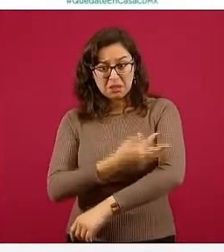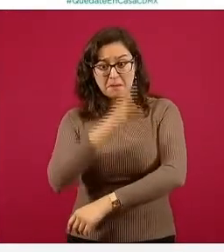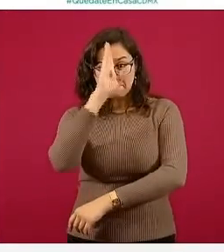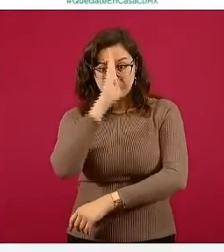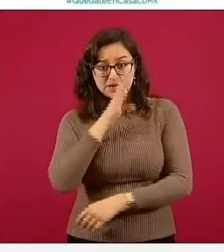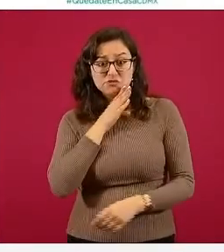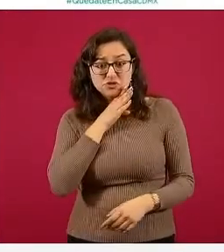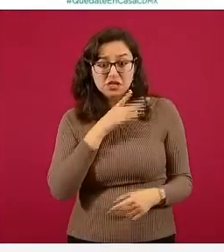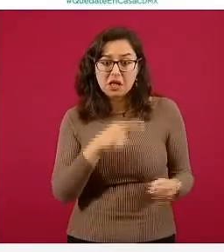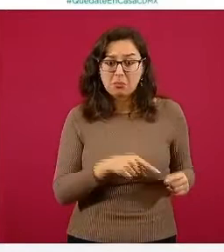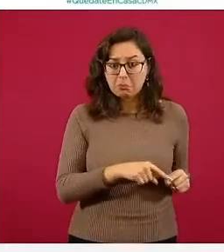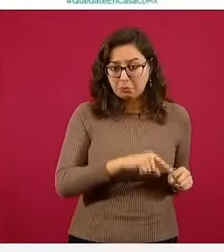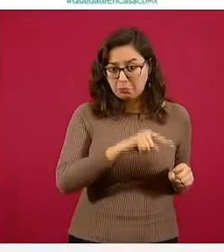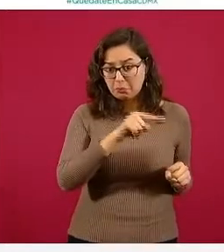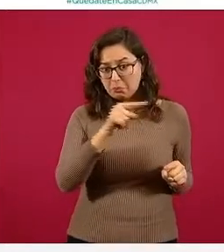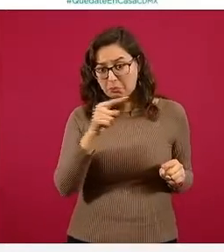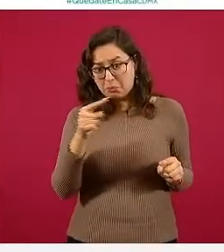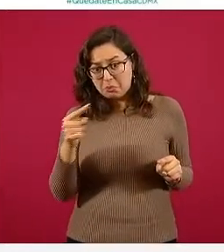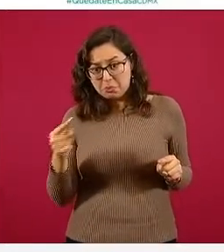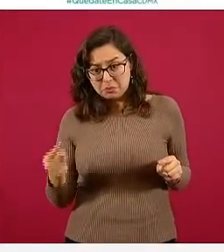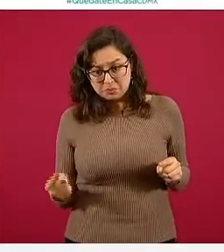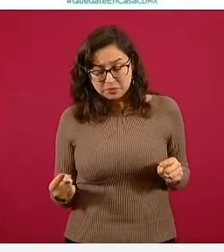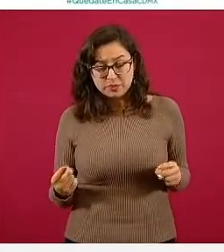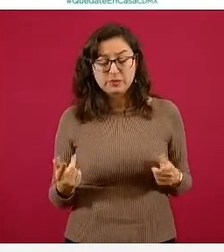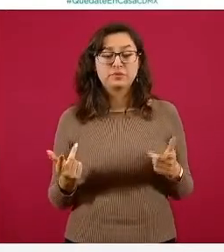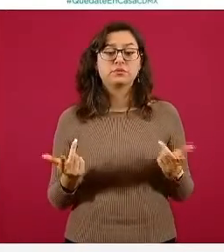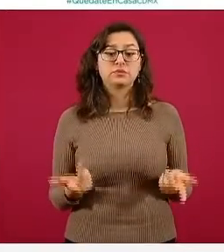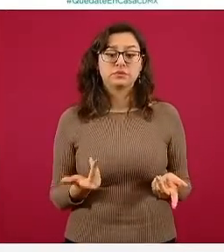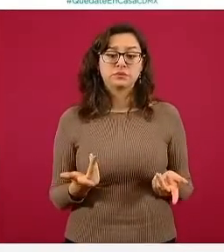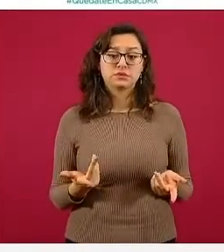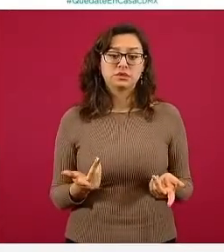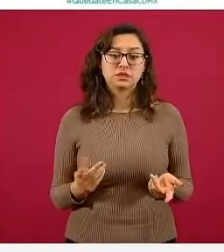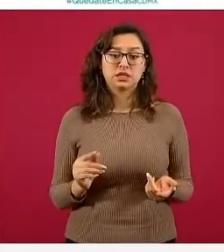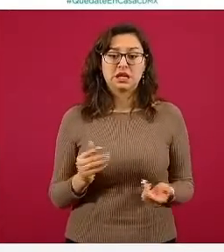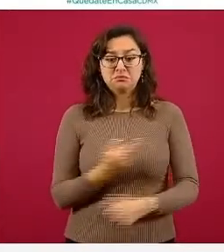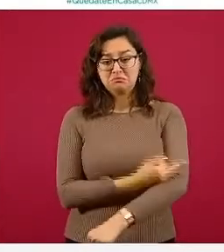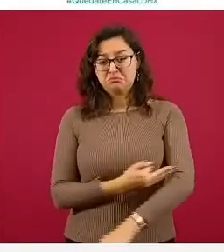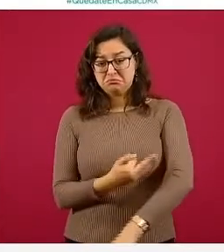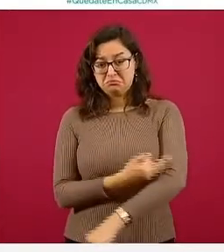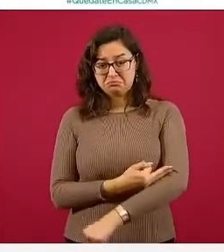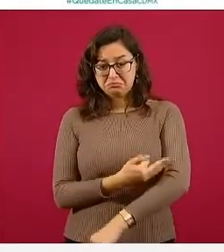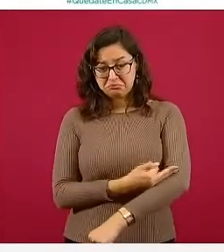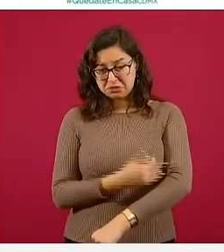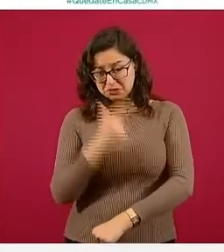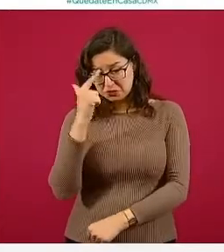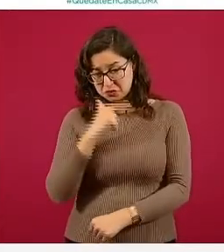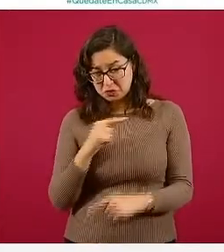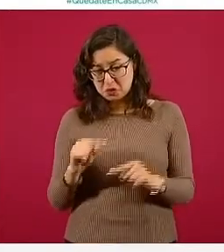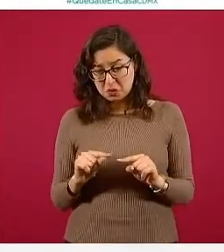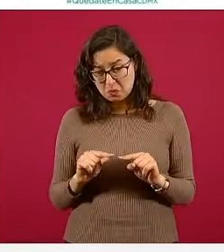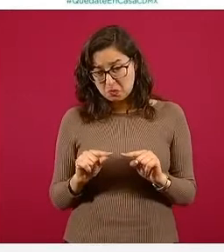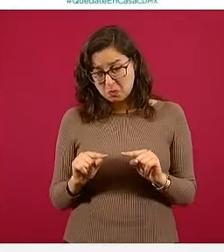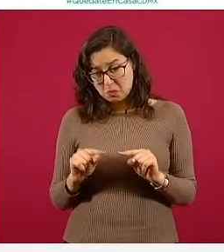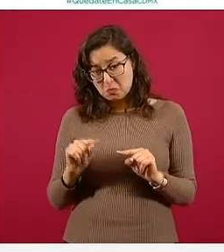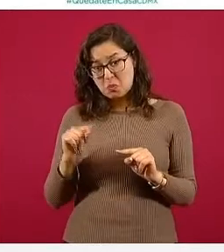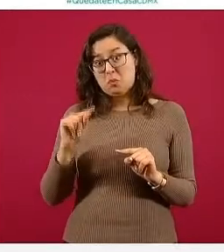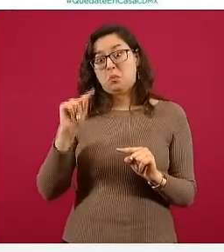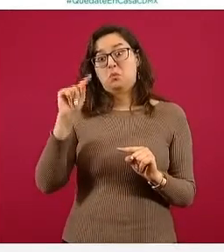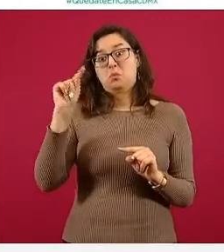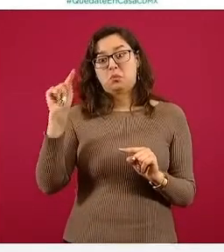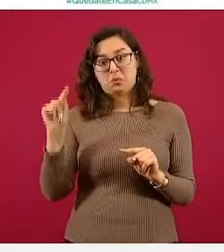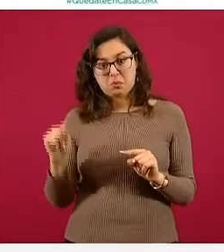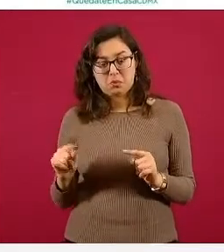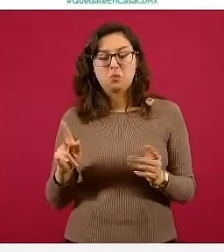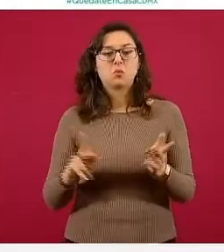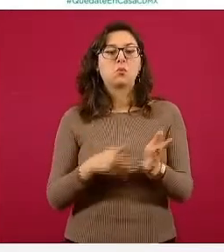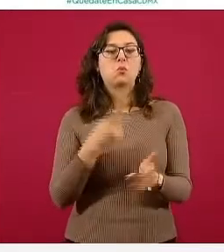mucho menos pronunciado y tenemos un poco el pico de la tarde se ha recuperado porque sabemos que se han